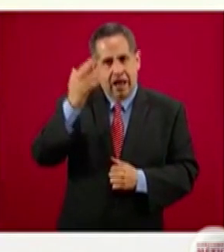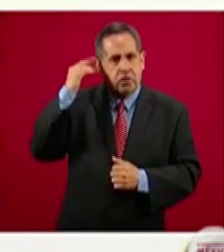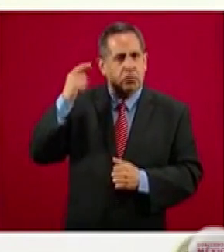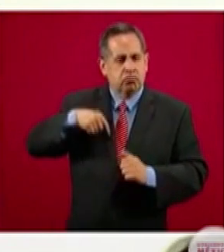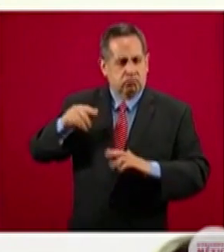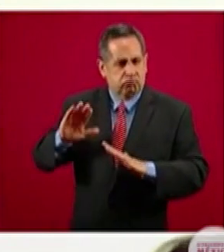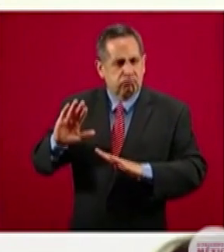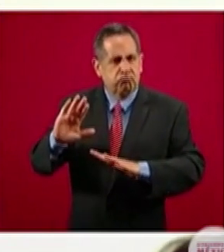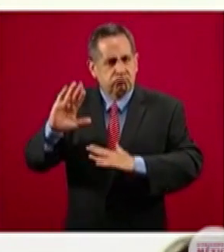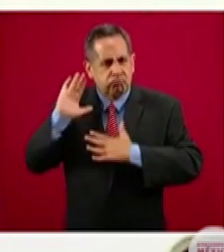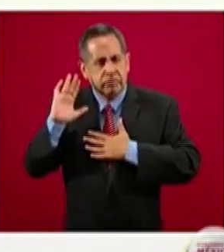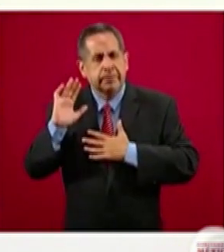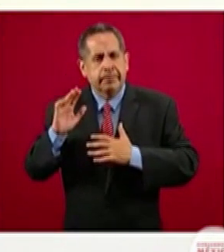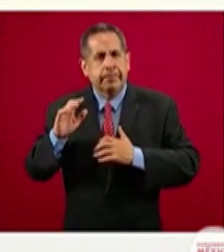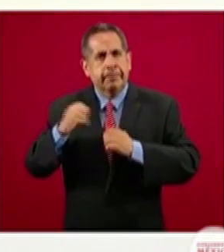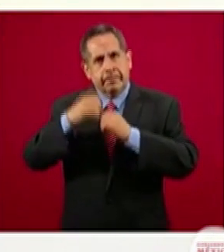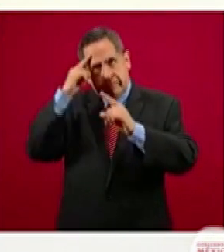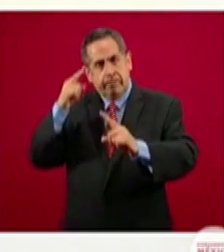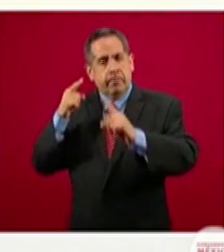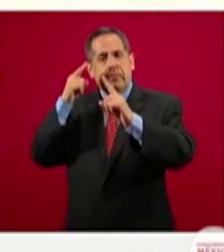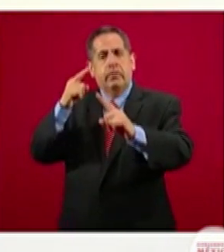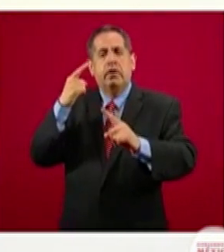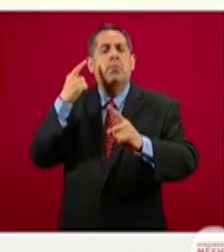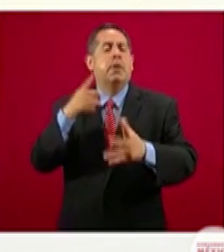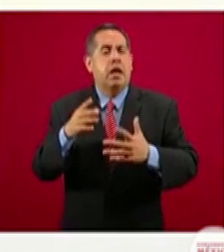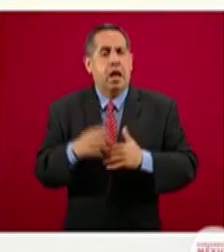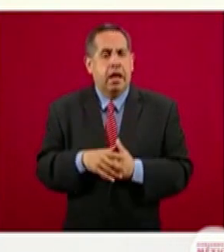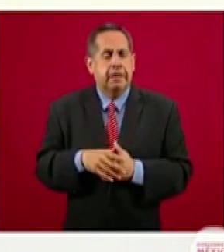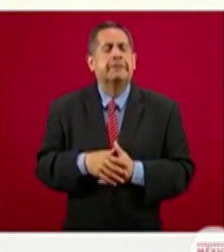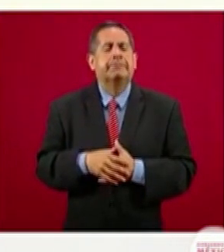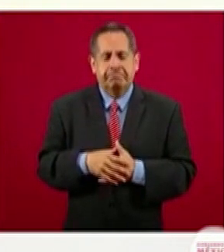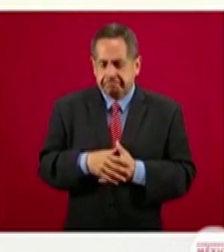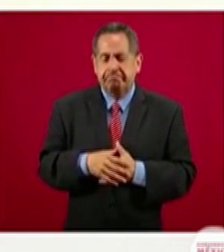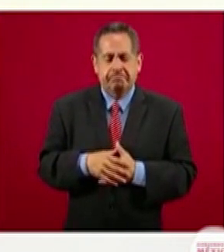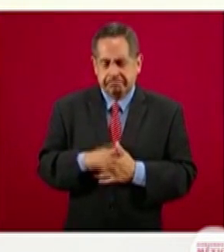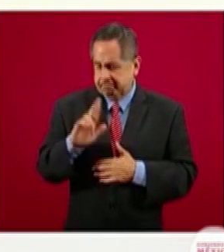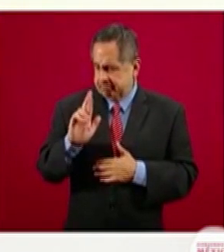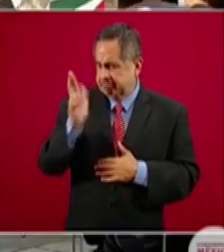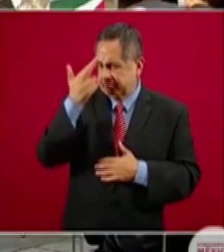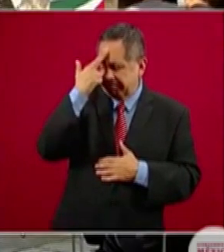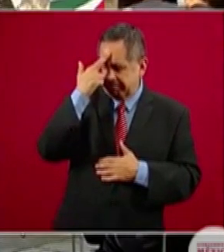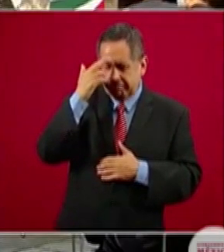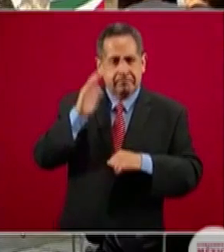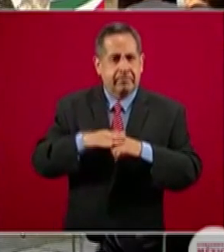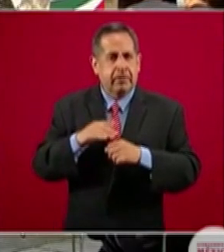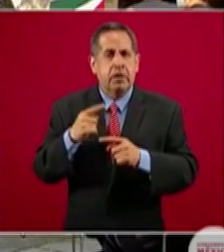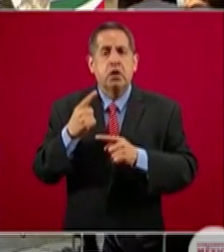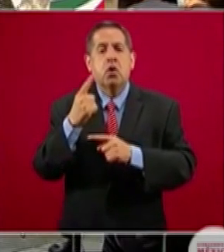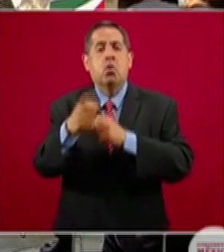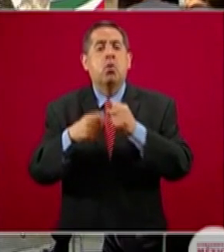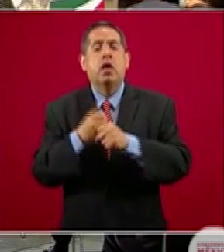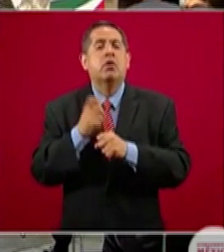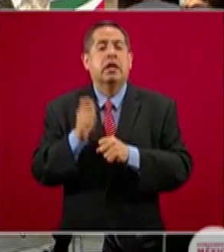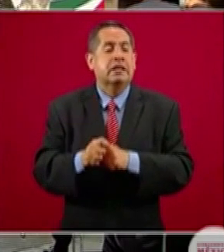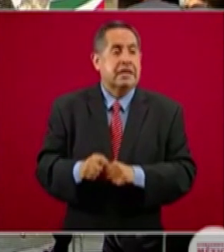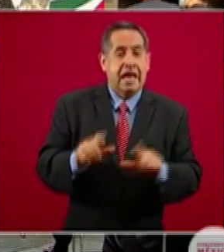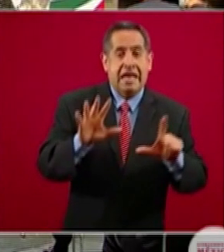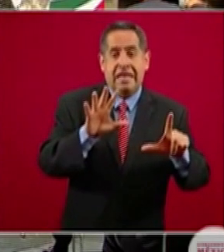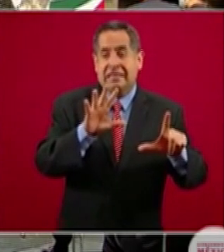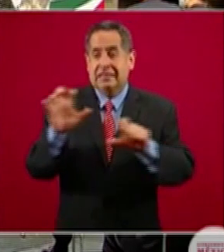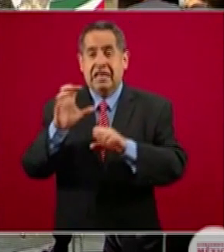comprometido, y con miras a la conmemoración el año próximo de los 700